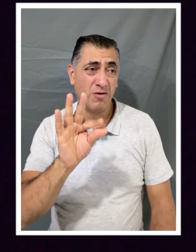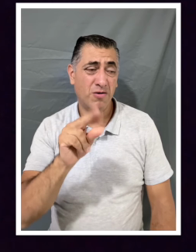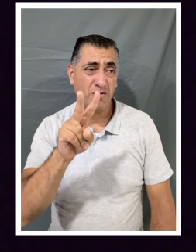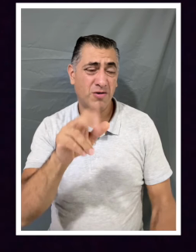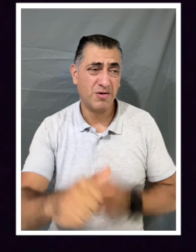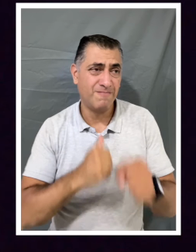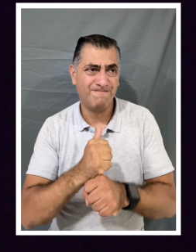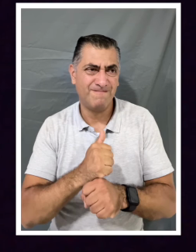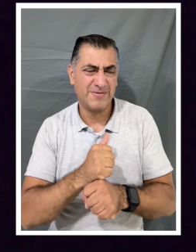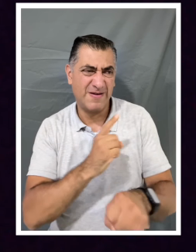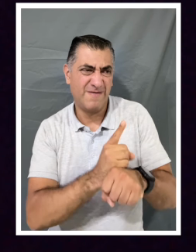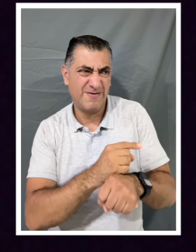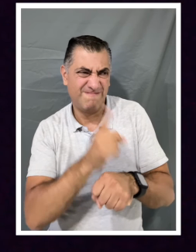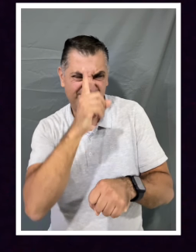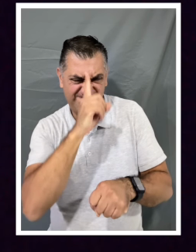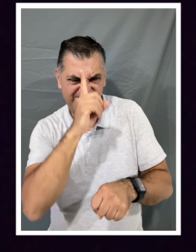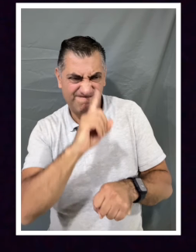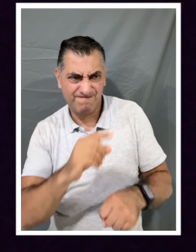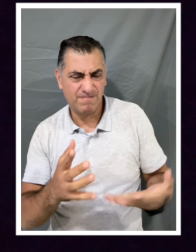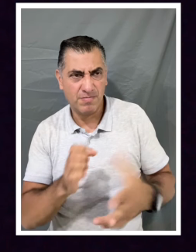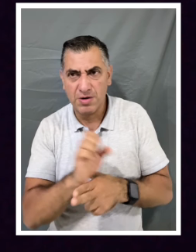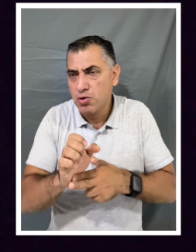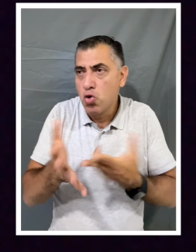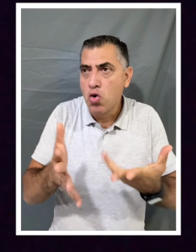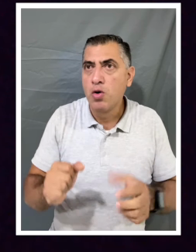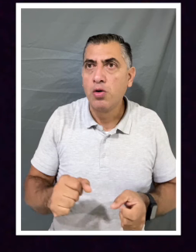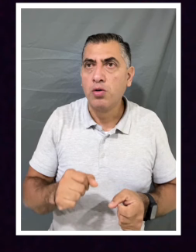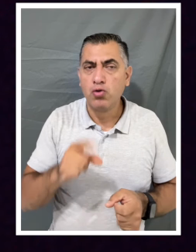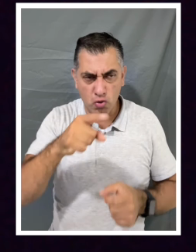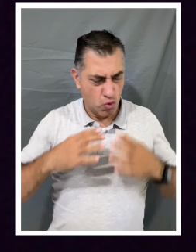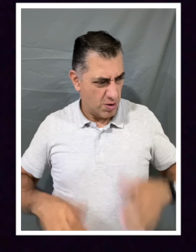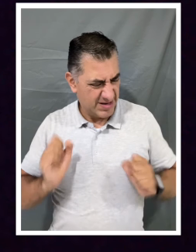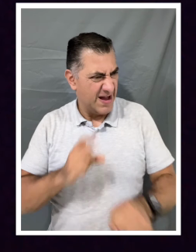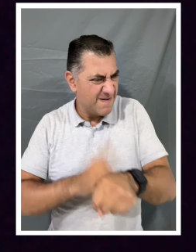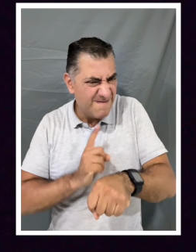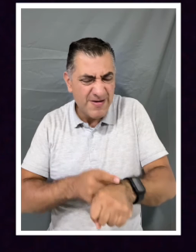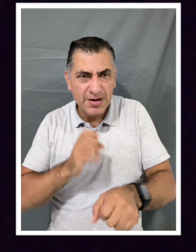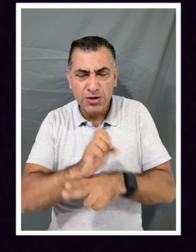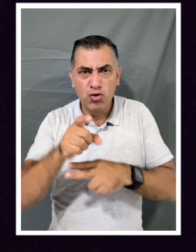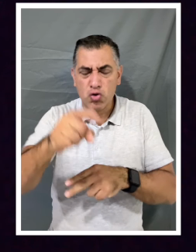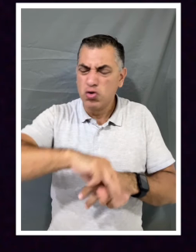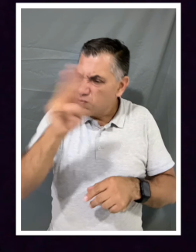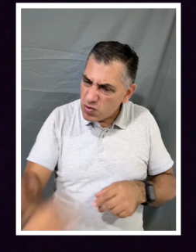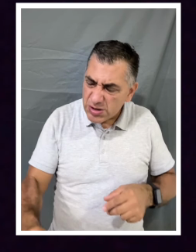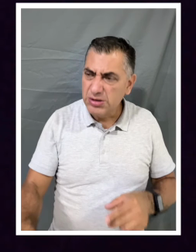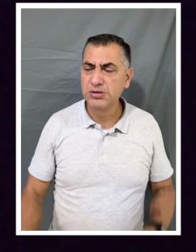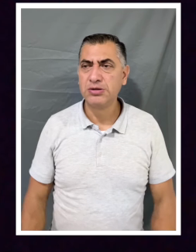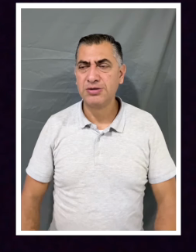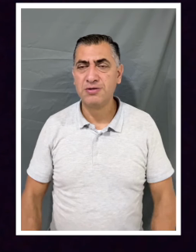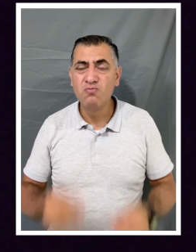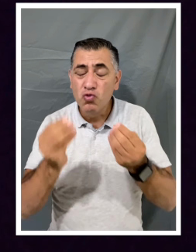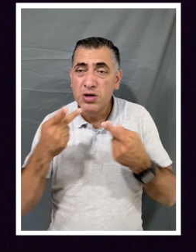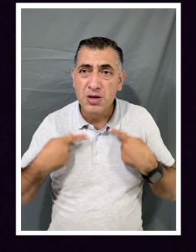defendiendo una mentira no pero eh la realidad es que si tu cuerpo está enfermo vas a morir prematuramente